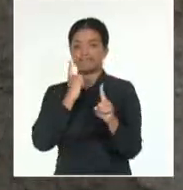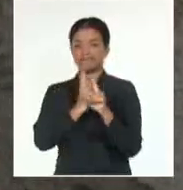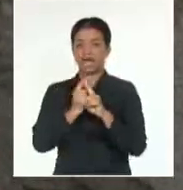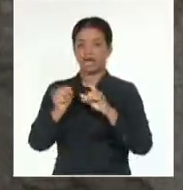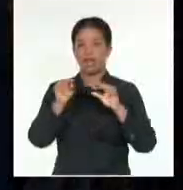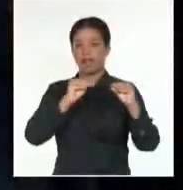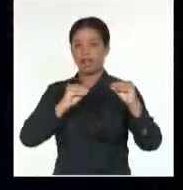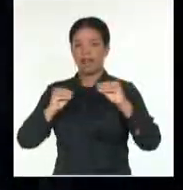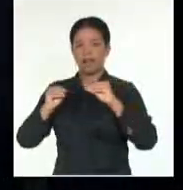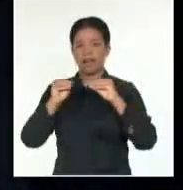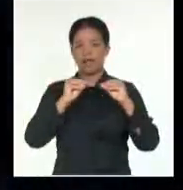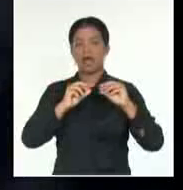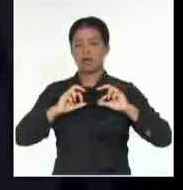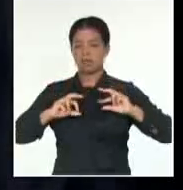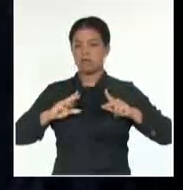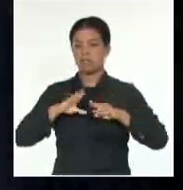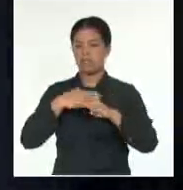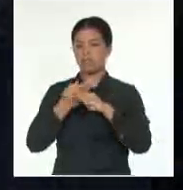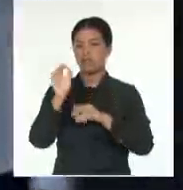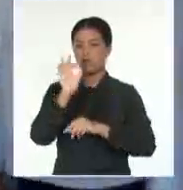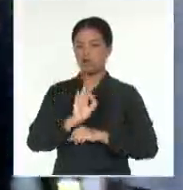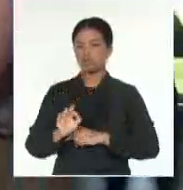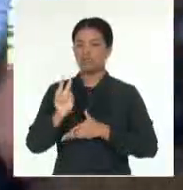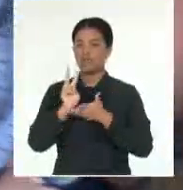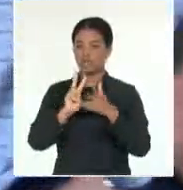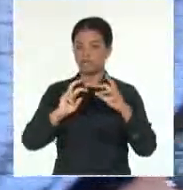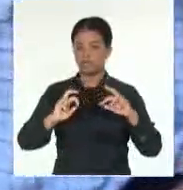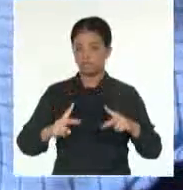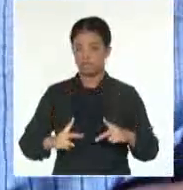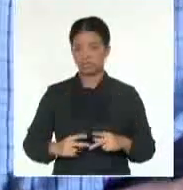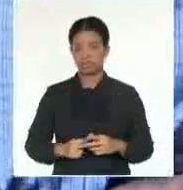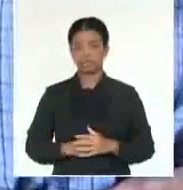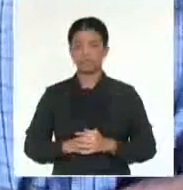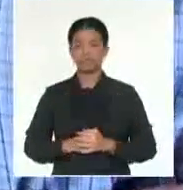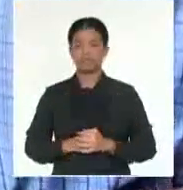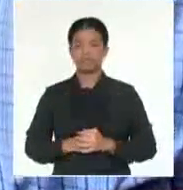se repetirá en octubre próximo. Ismary Barcia, Canal Cubano de Noticias.